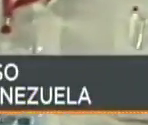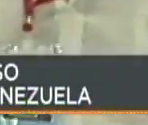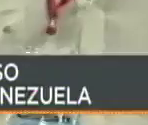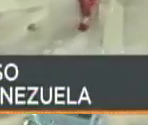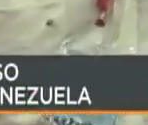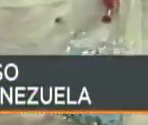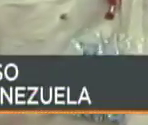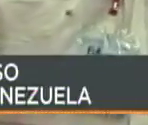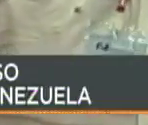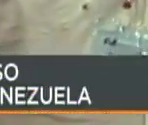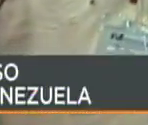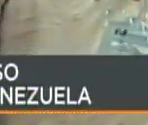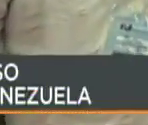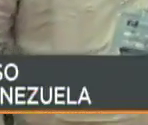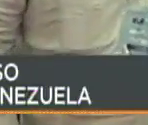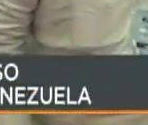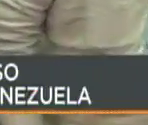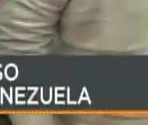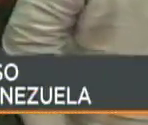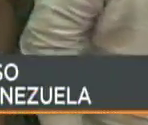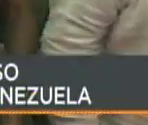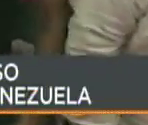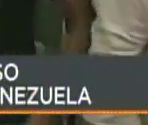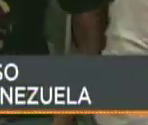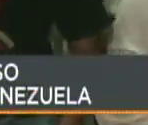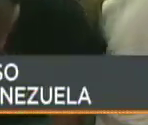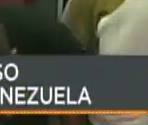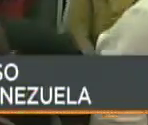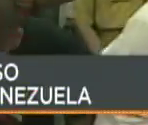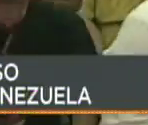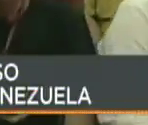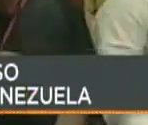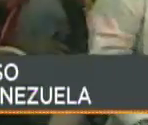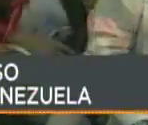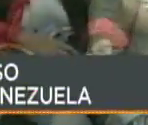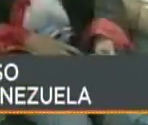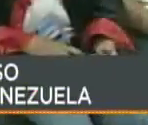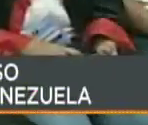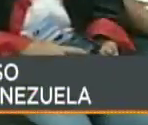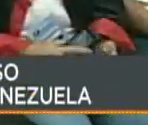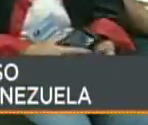está en el baño en el baño cuando yo lo saludé